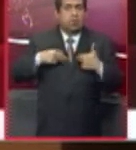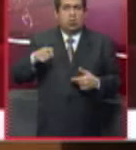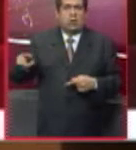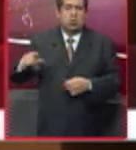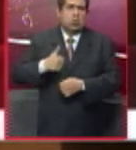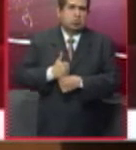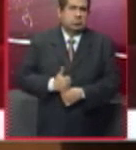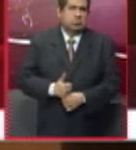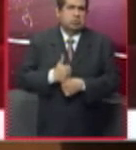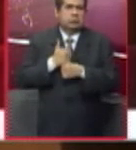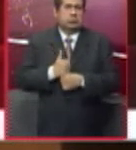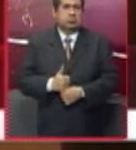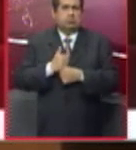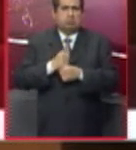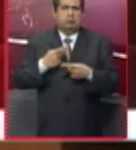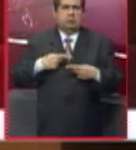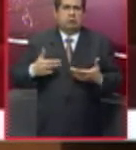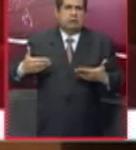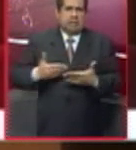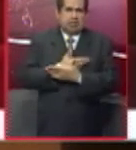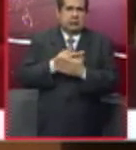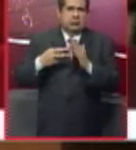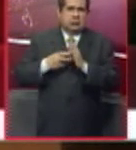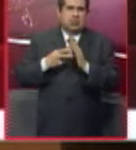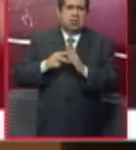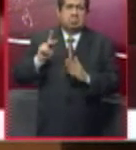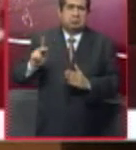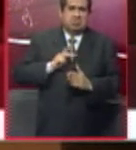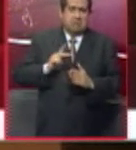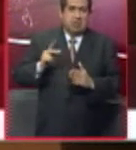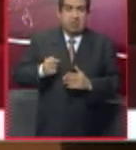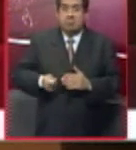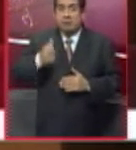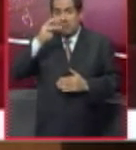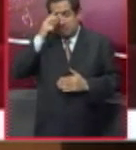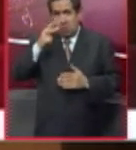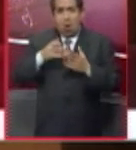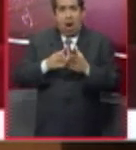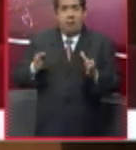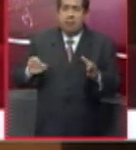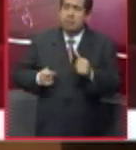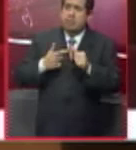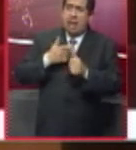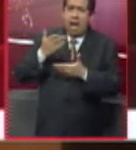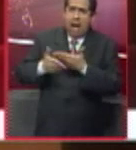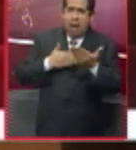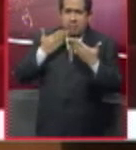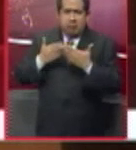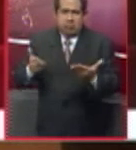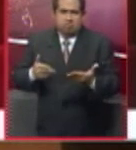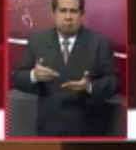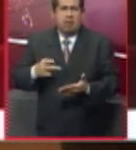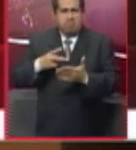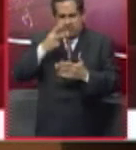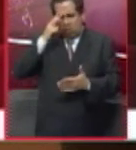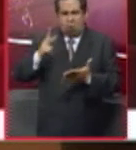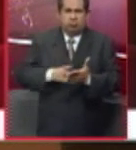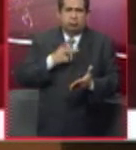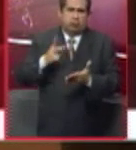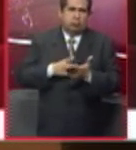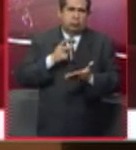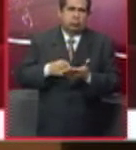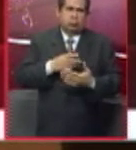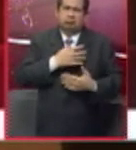están sufriendo estos conciudadanos y que no es la primera vez que México abre las puertas con su hospitalidad